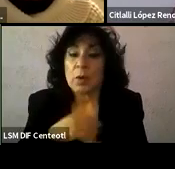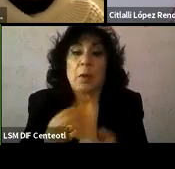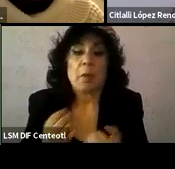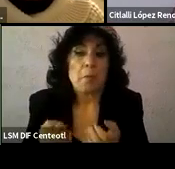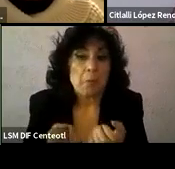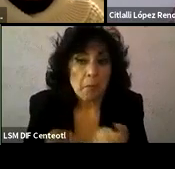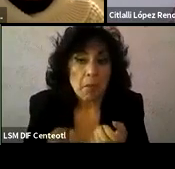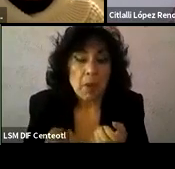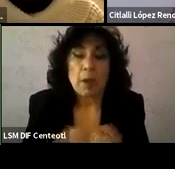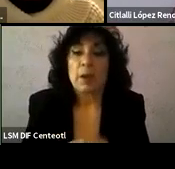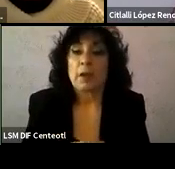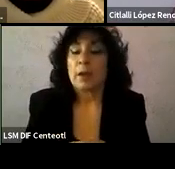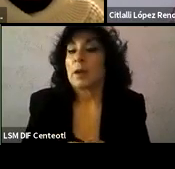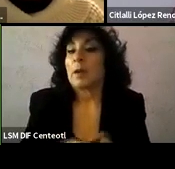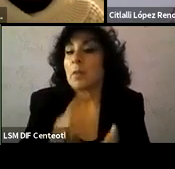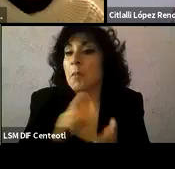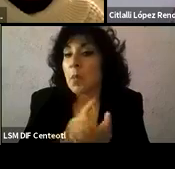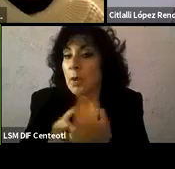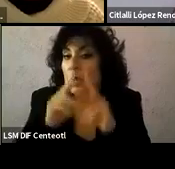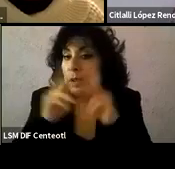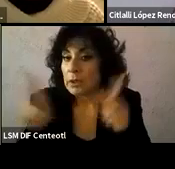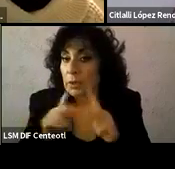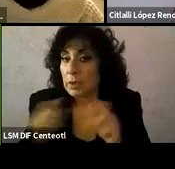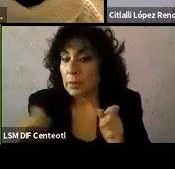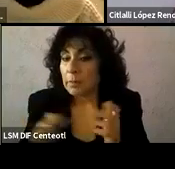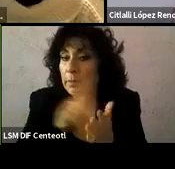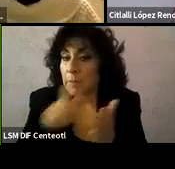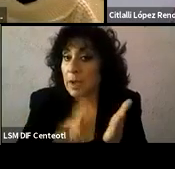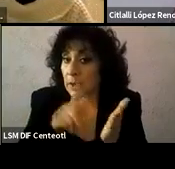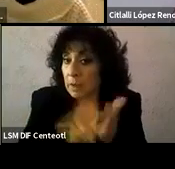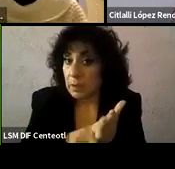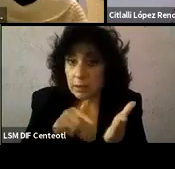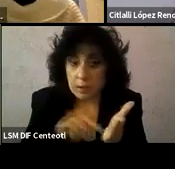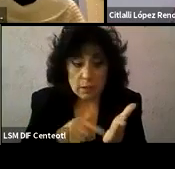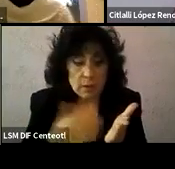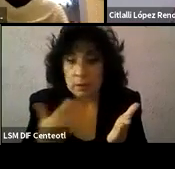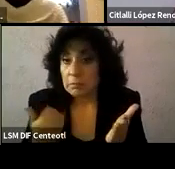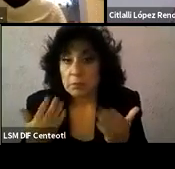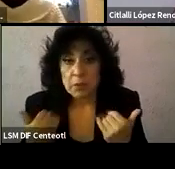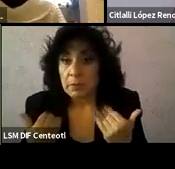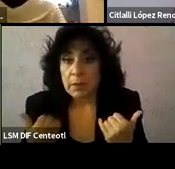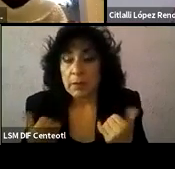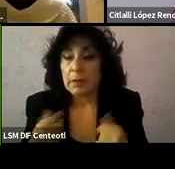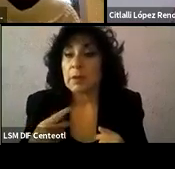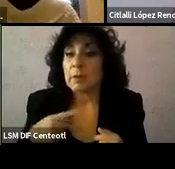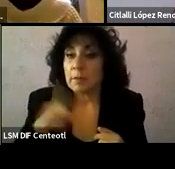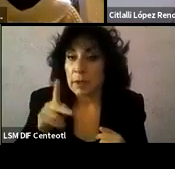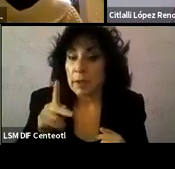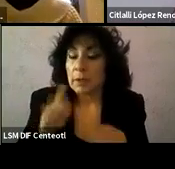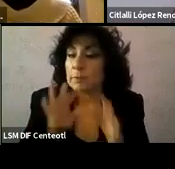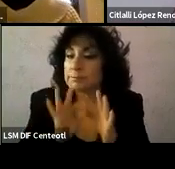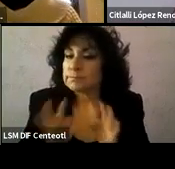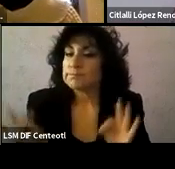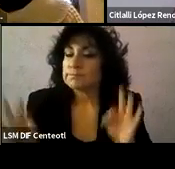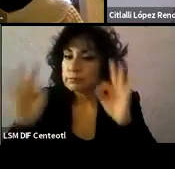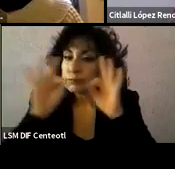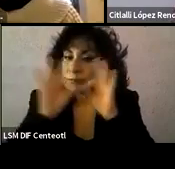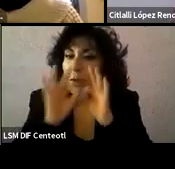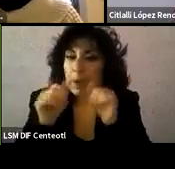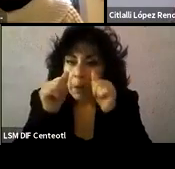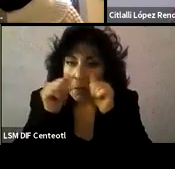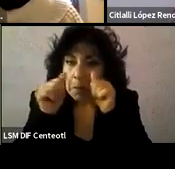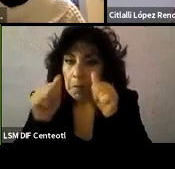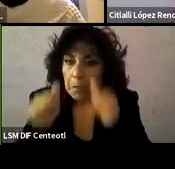paz, aunque no sea legislado ni además no sea un derecho humano, lo tomamos como de alguna manera